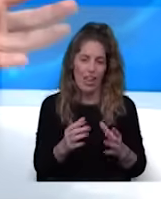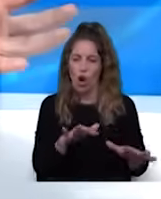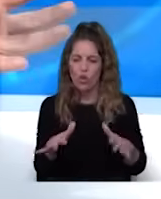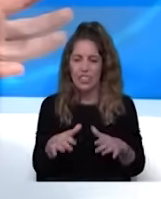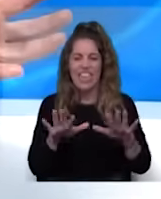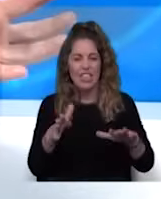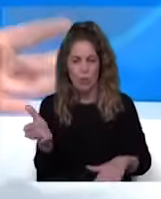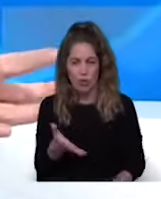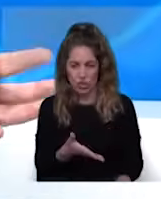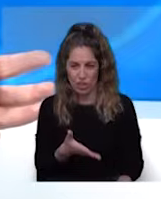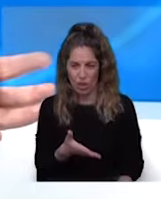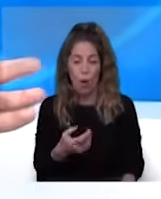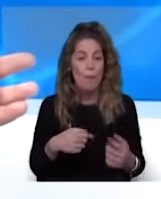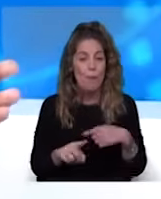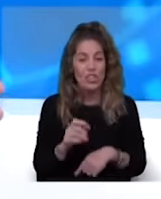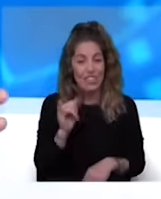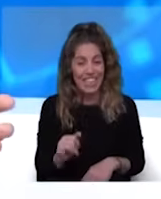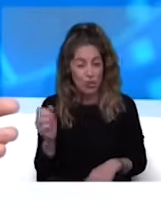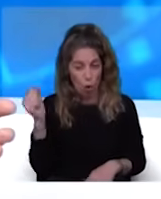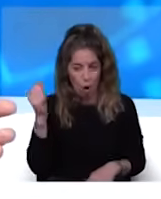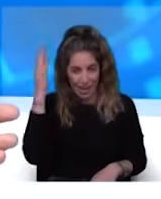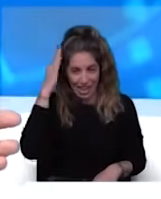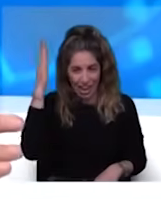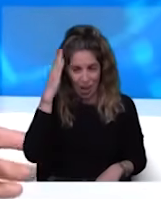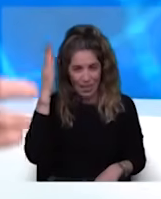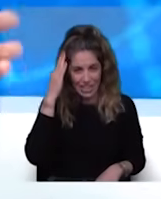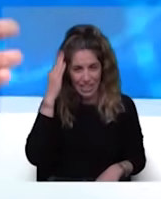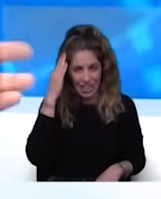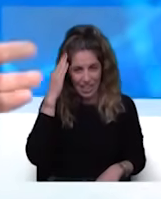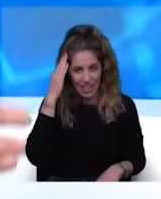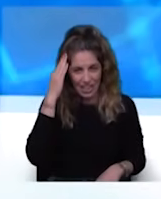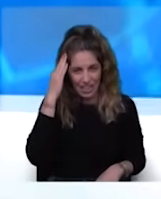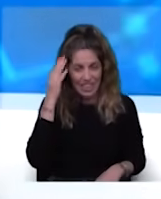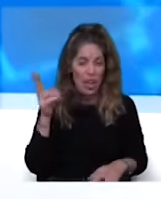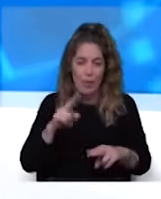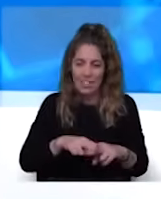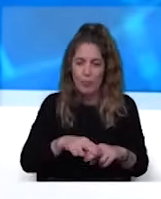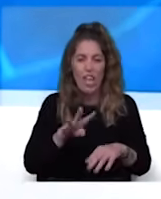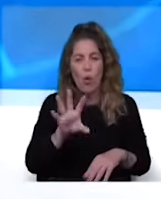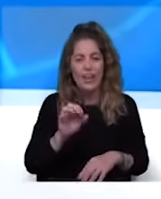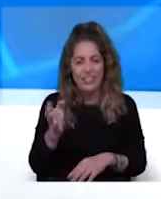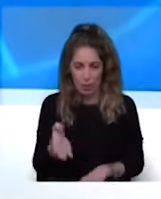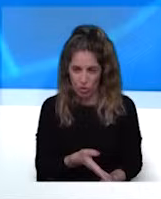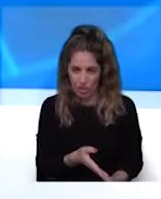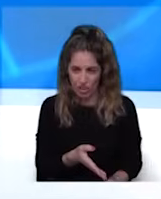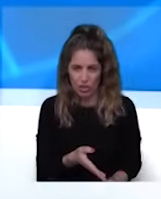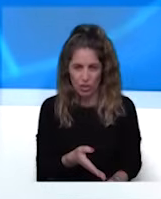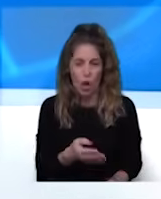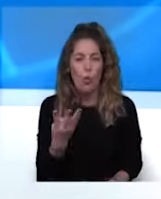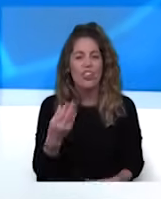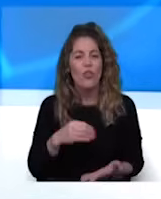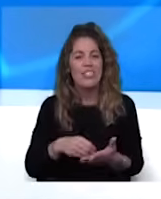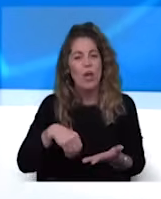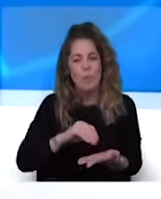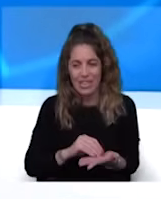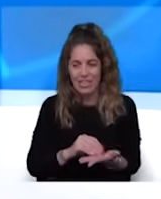en el 10% pero si tenés un golpe grave en la cabeza te vas a morir en el 40% o sea cuatro veces